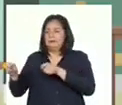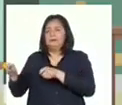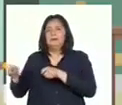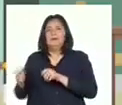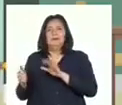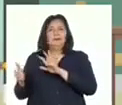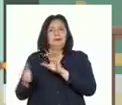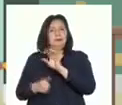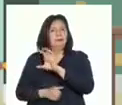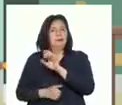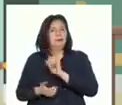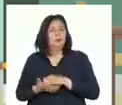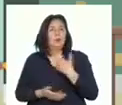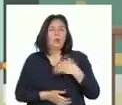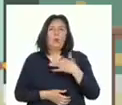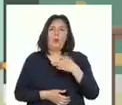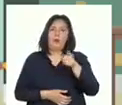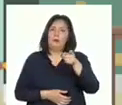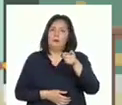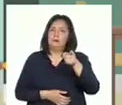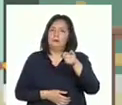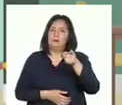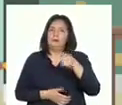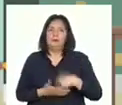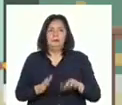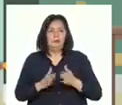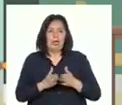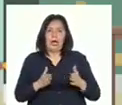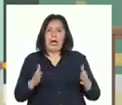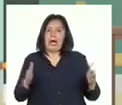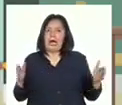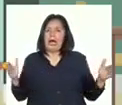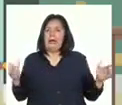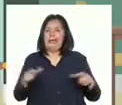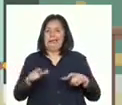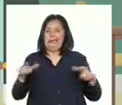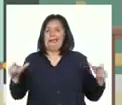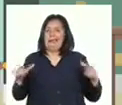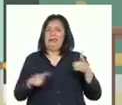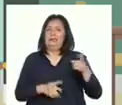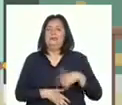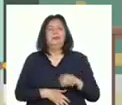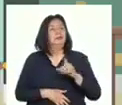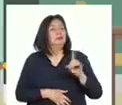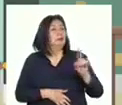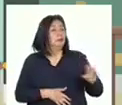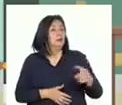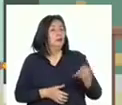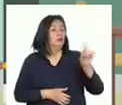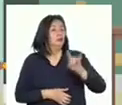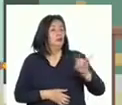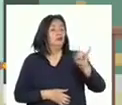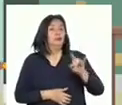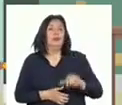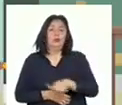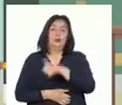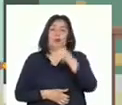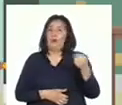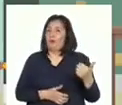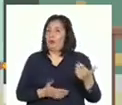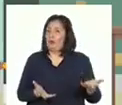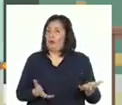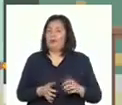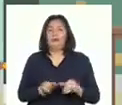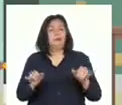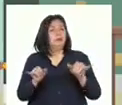60 centímetros. ¡Wow! Su sala es muy grande. Daniel y su papá han usado de esta forma otro